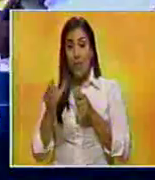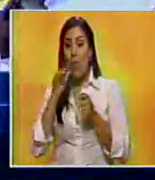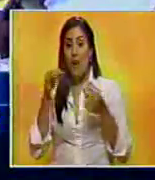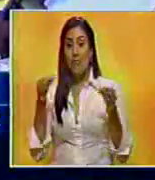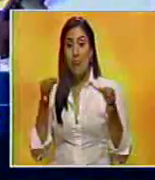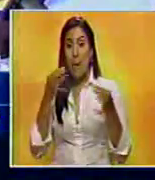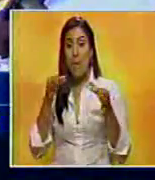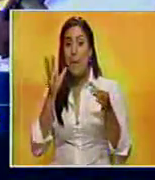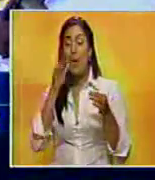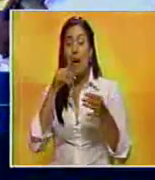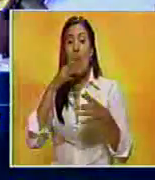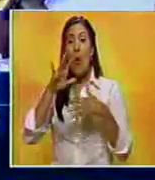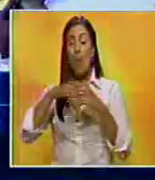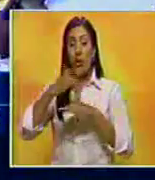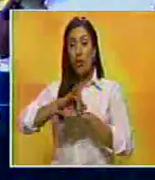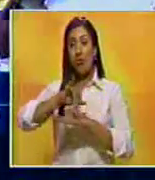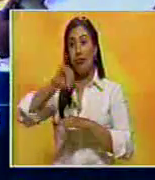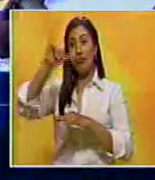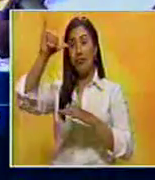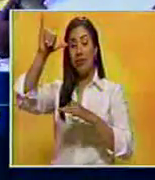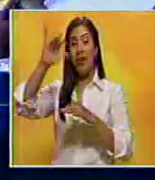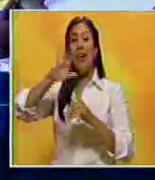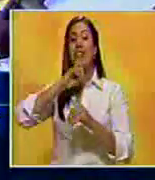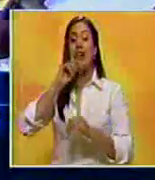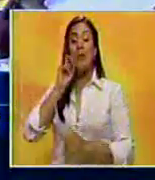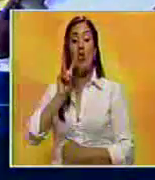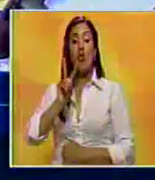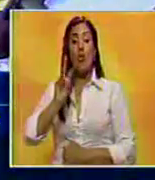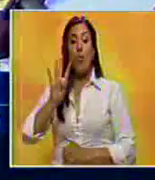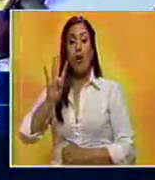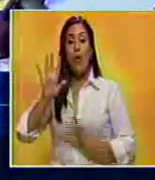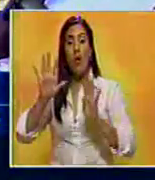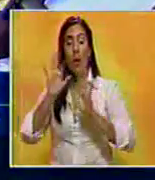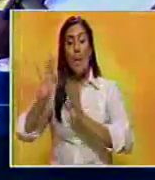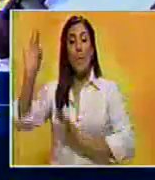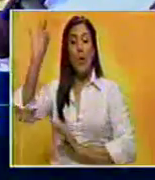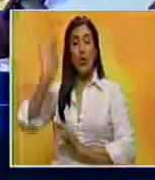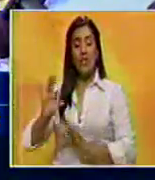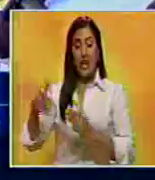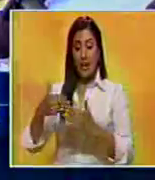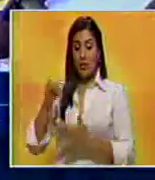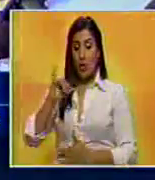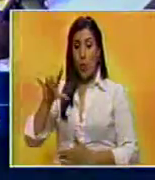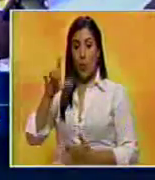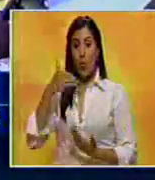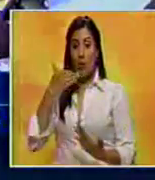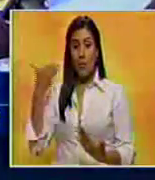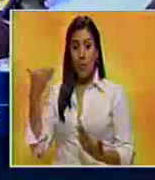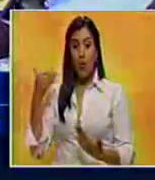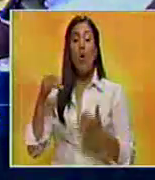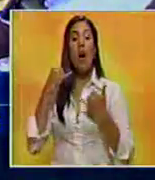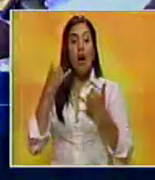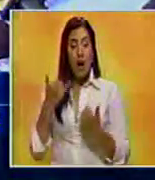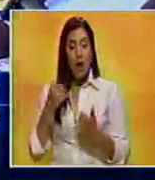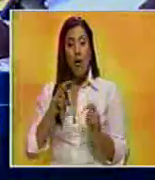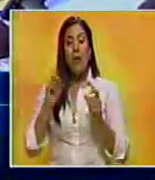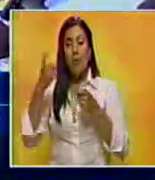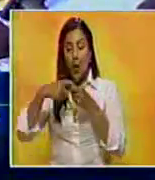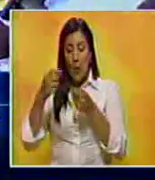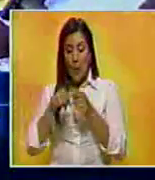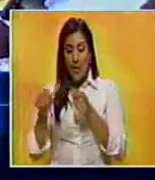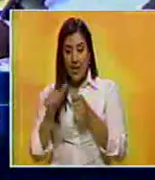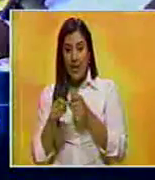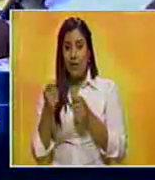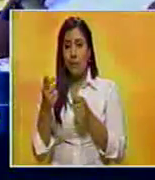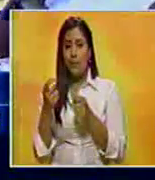debe a la inflación acumulada, que según él fue de 249% hasta julio de este año. Indicó que la incorporación de nuevos billetes al